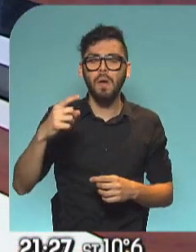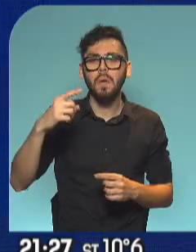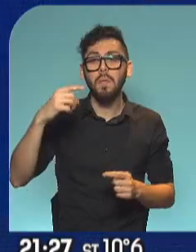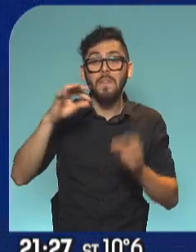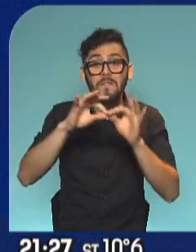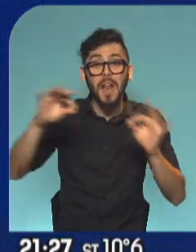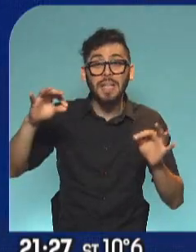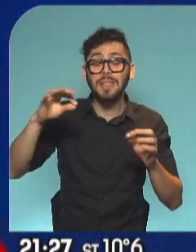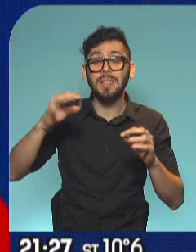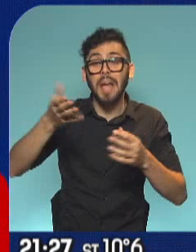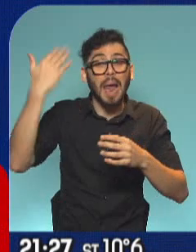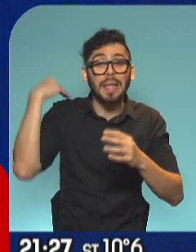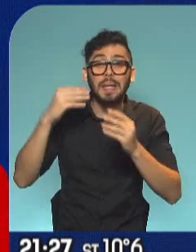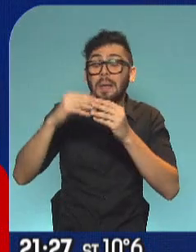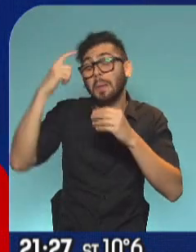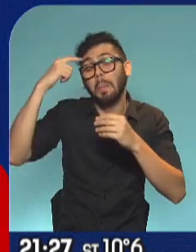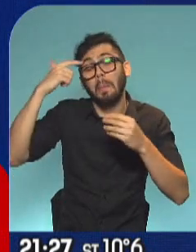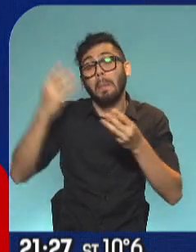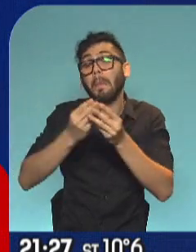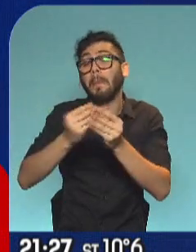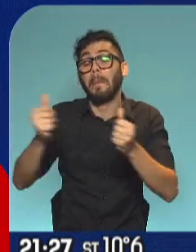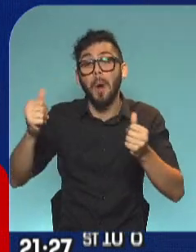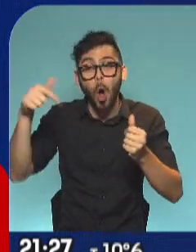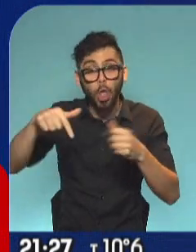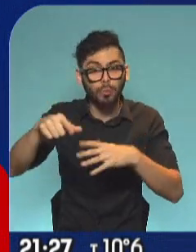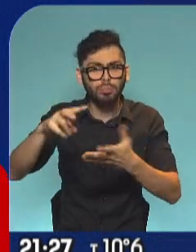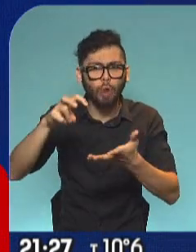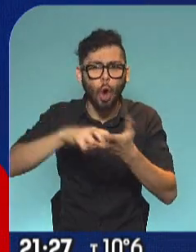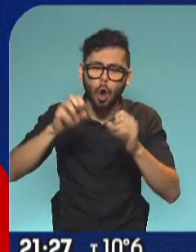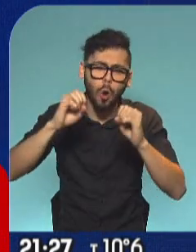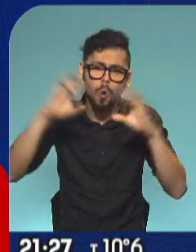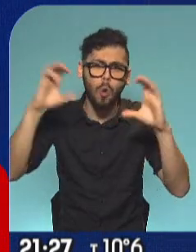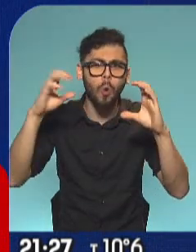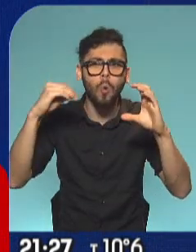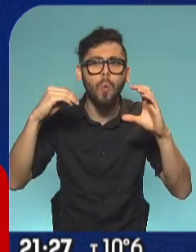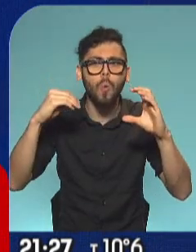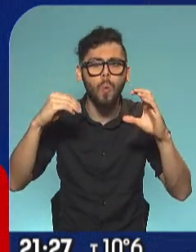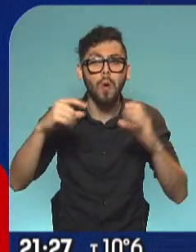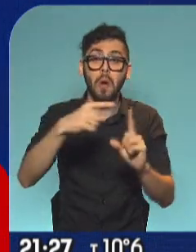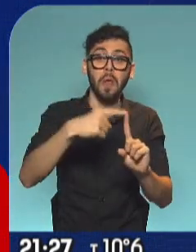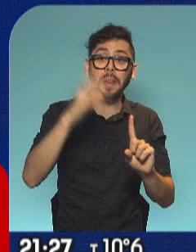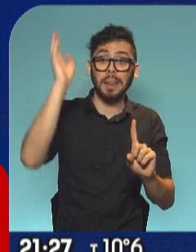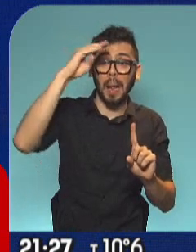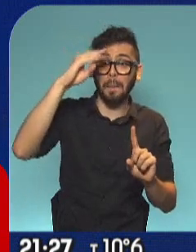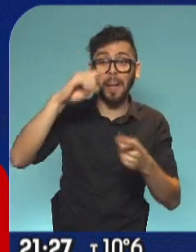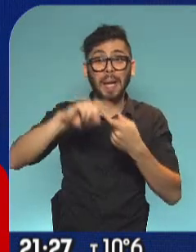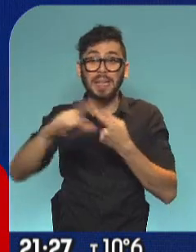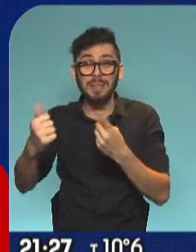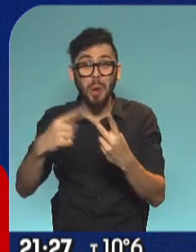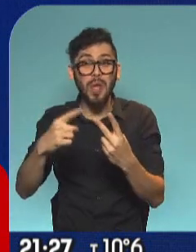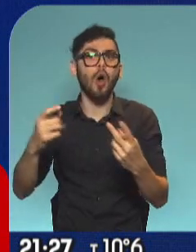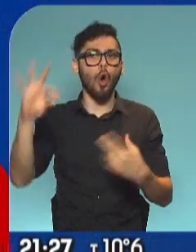de las frases las habíamos perdido en todo este tiempo. Y hoy la gran noticia es que Donald Trump no solo tiene coronavirus, él y la primera dama, sino que además está